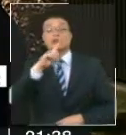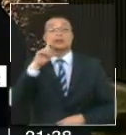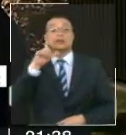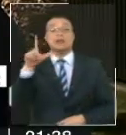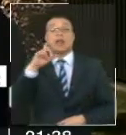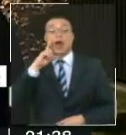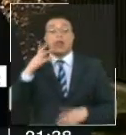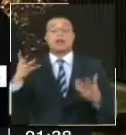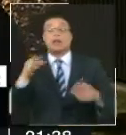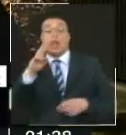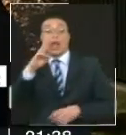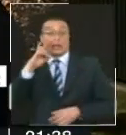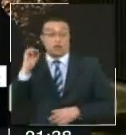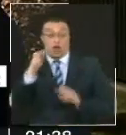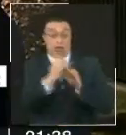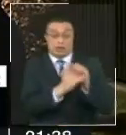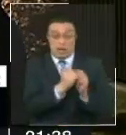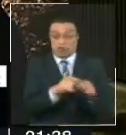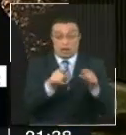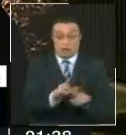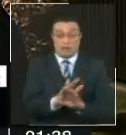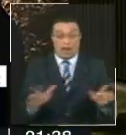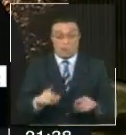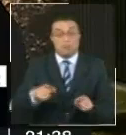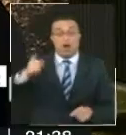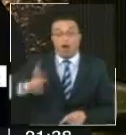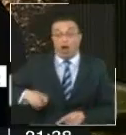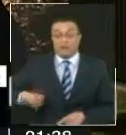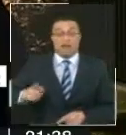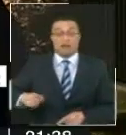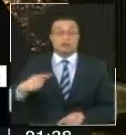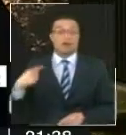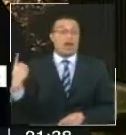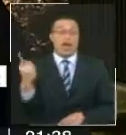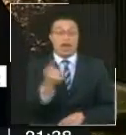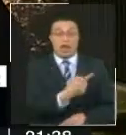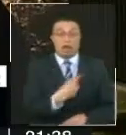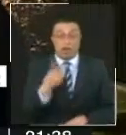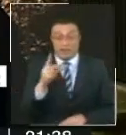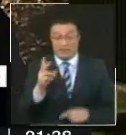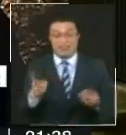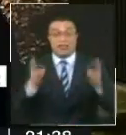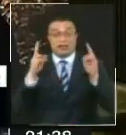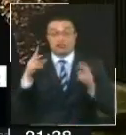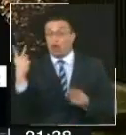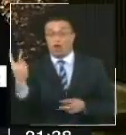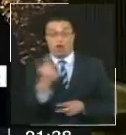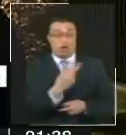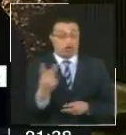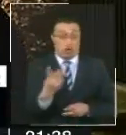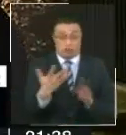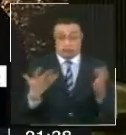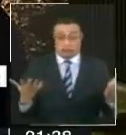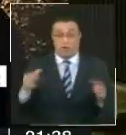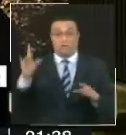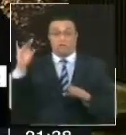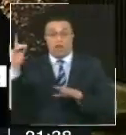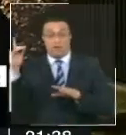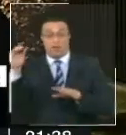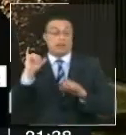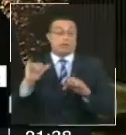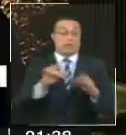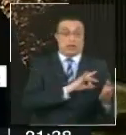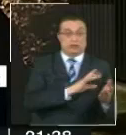tanto su carácter de Río internacional que imponen obligaciones a todos y obligaciones y derechos a todos los estados riberos es decir tanto a